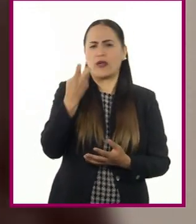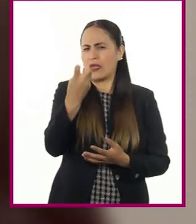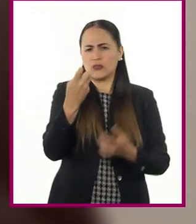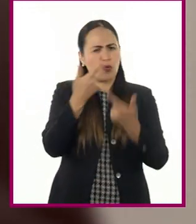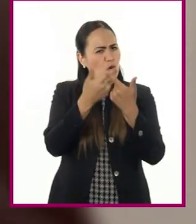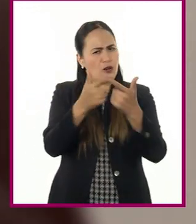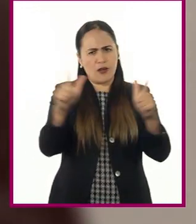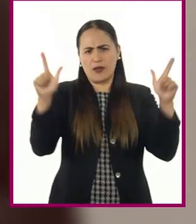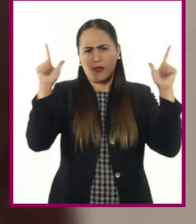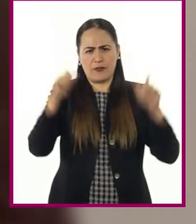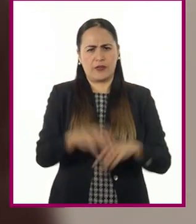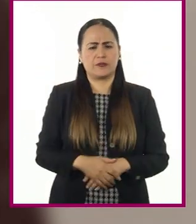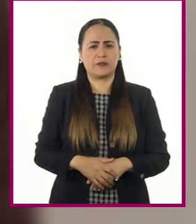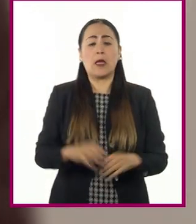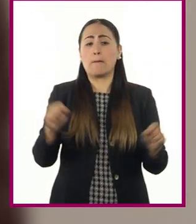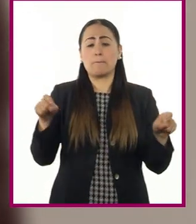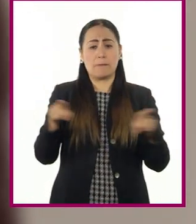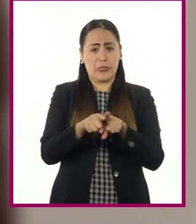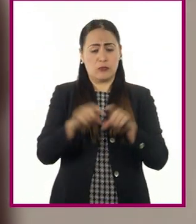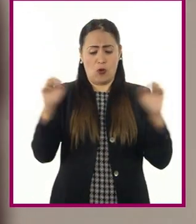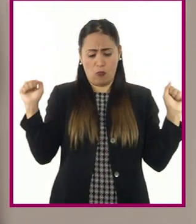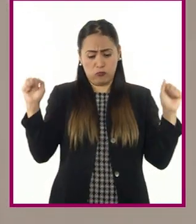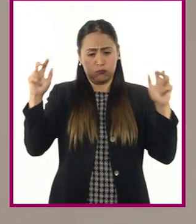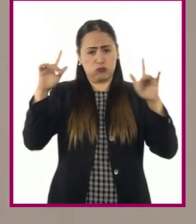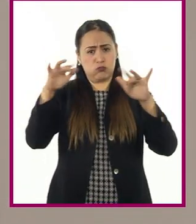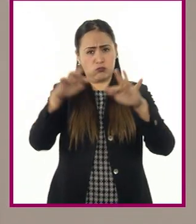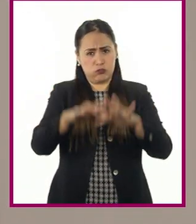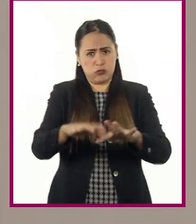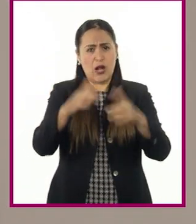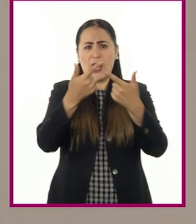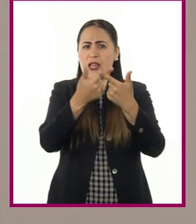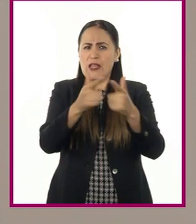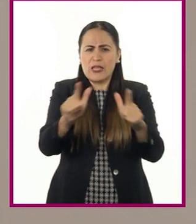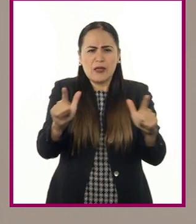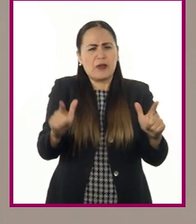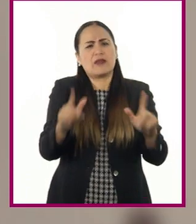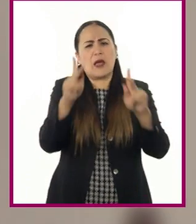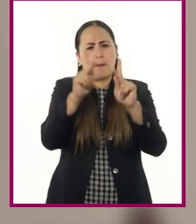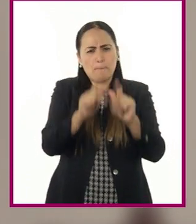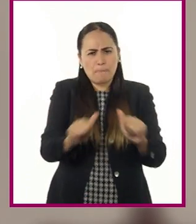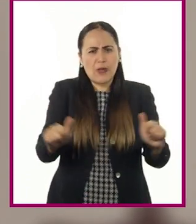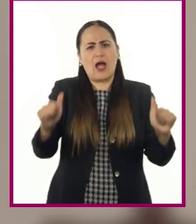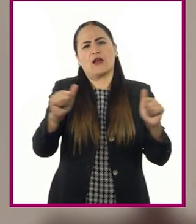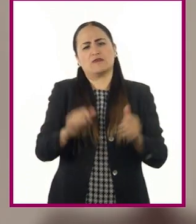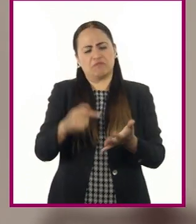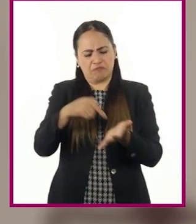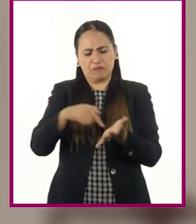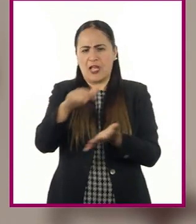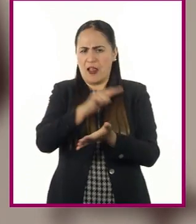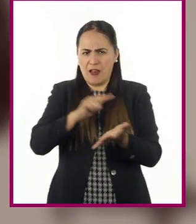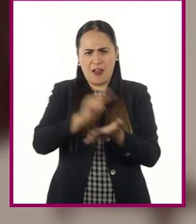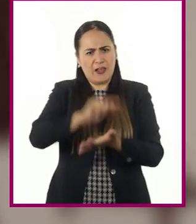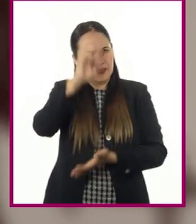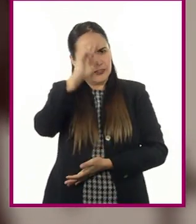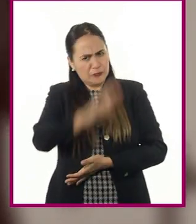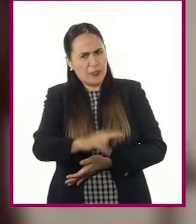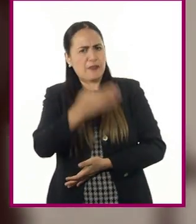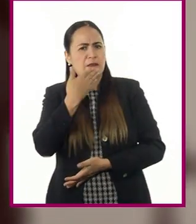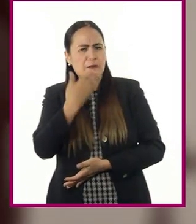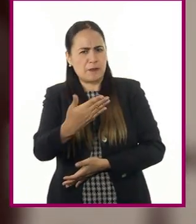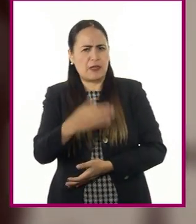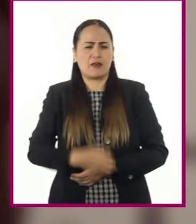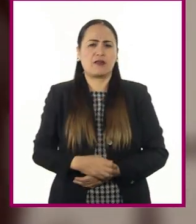asociarse, reunirse con otras personas para fines pacíficos y legales. Libre acceso